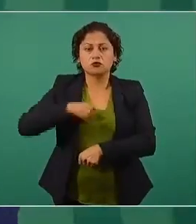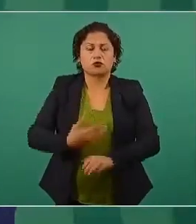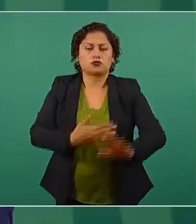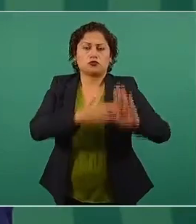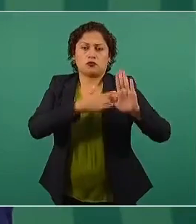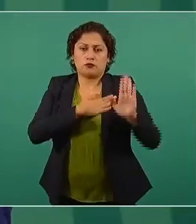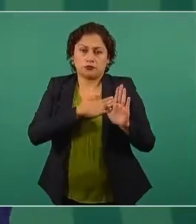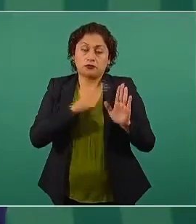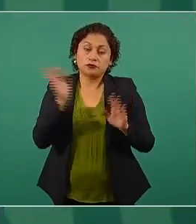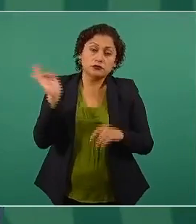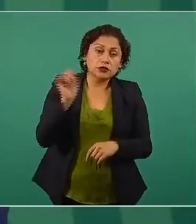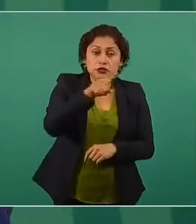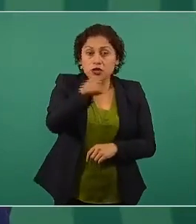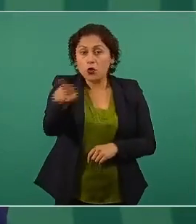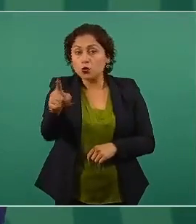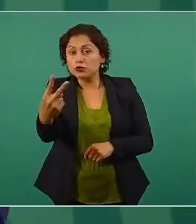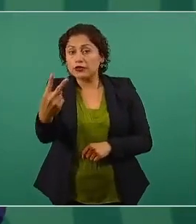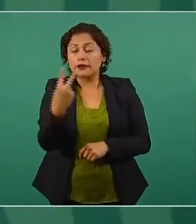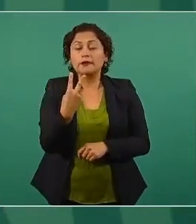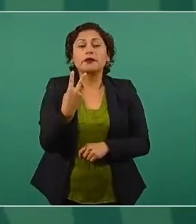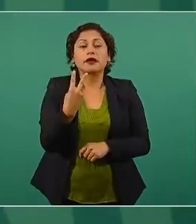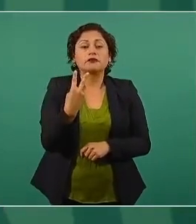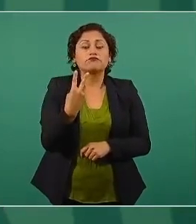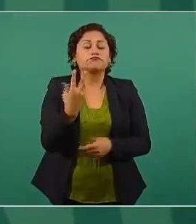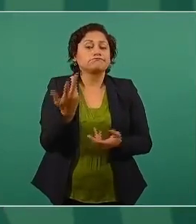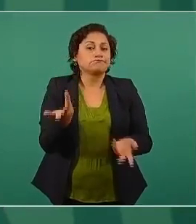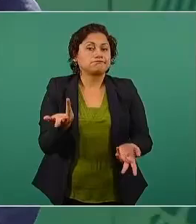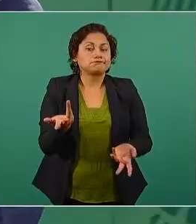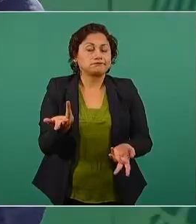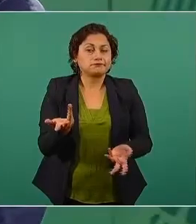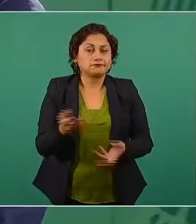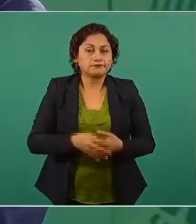yo no he